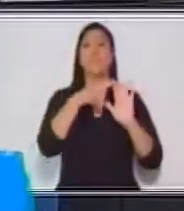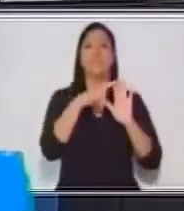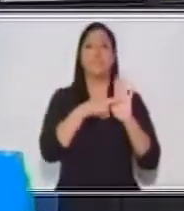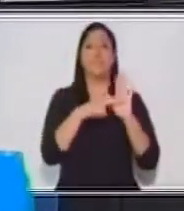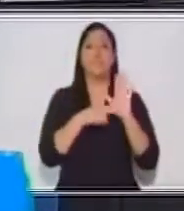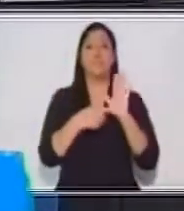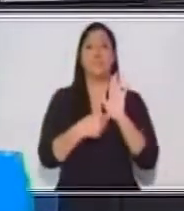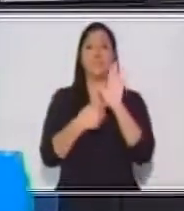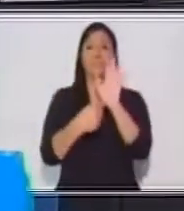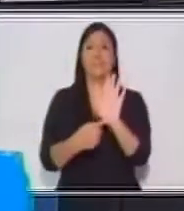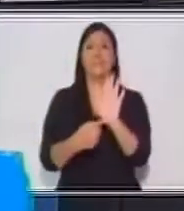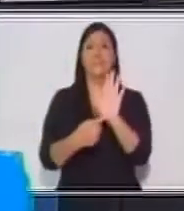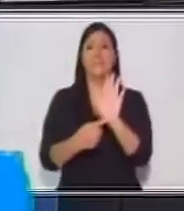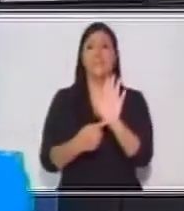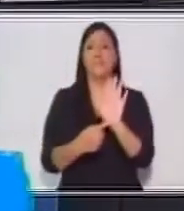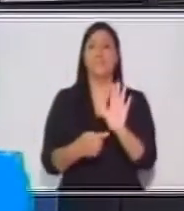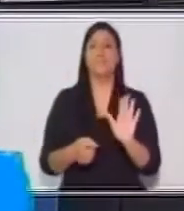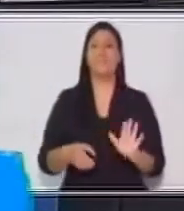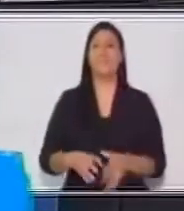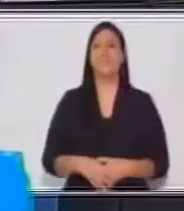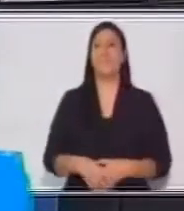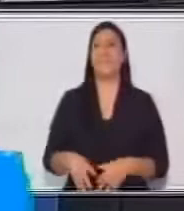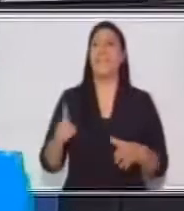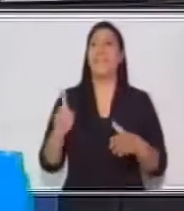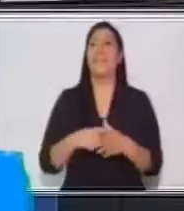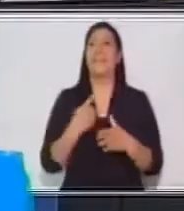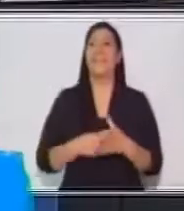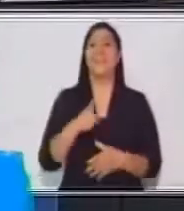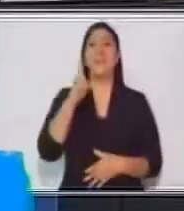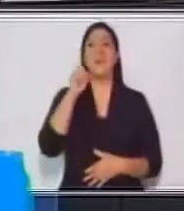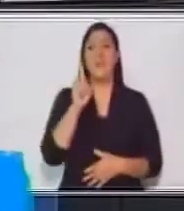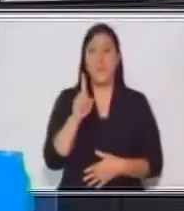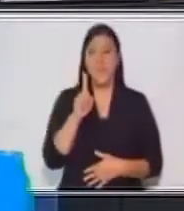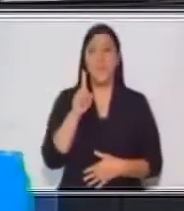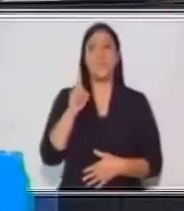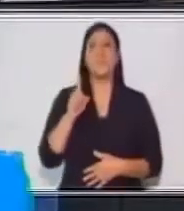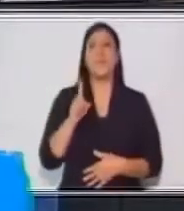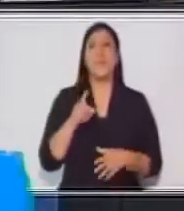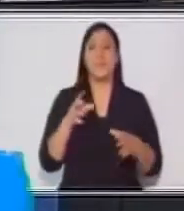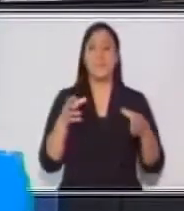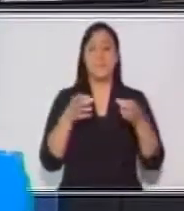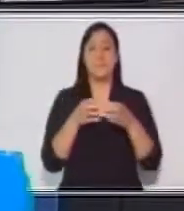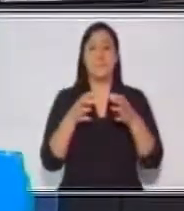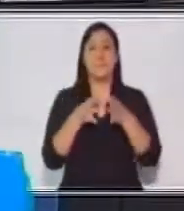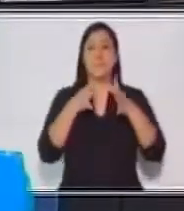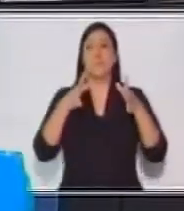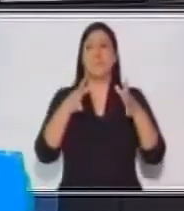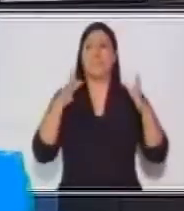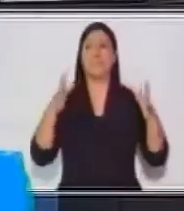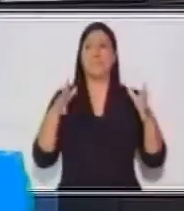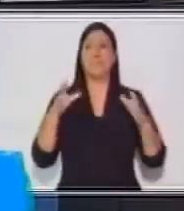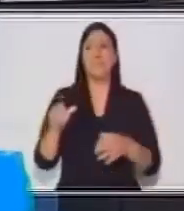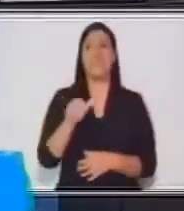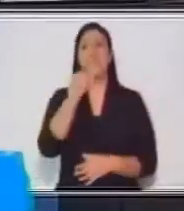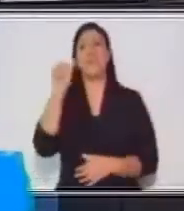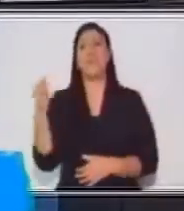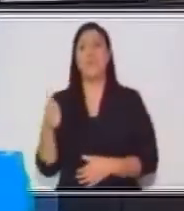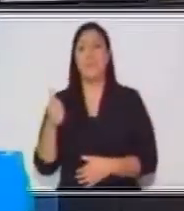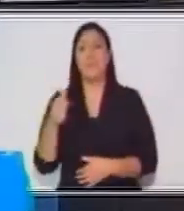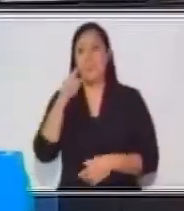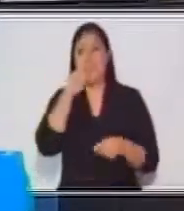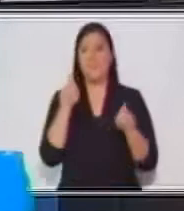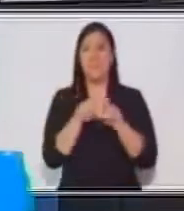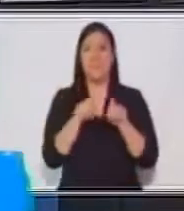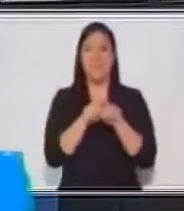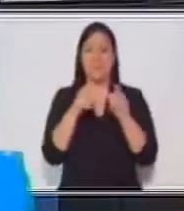condiciones. Bueno, cuando una magnitud aumenta, la otra magnitud también